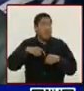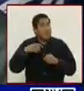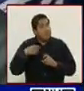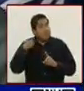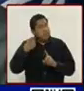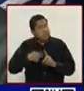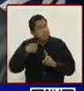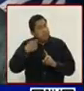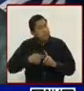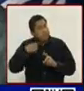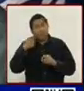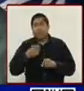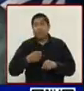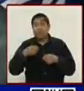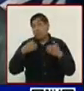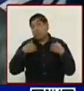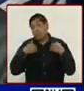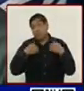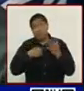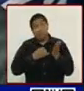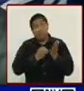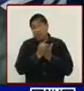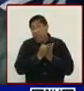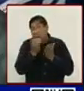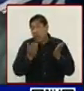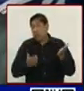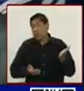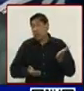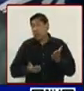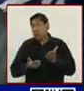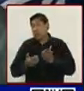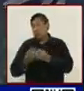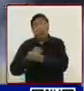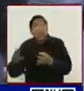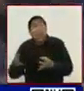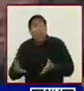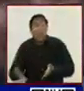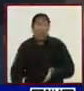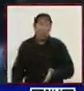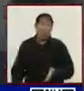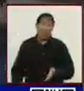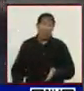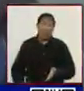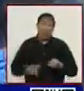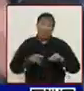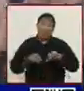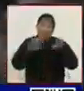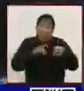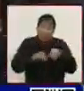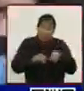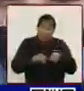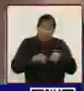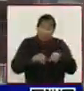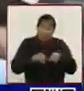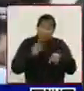partido. Tenemos distintas plataformas. En sociocentenario.com puede tranquilamente, vía online,